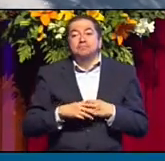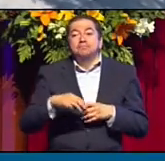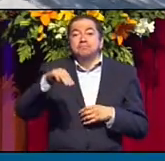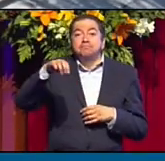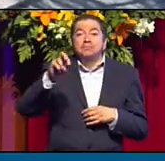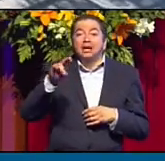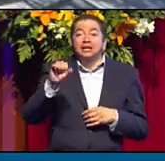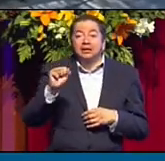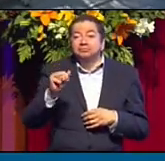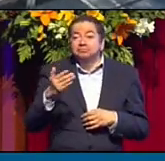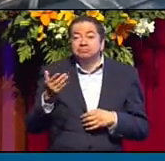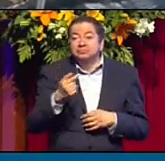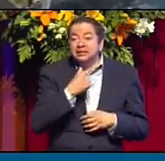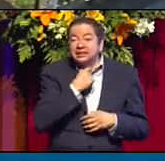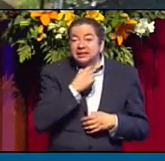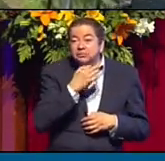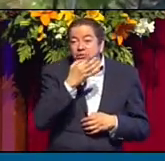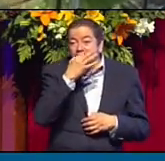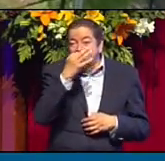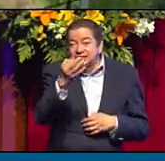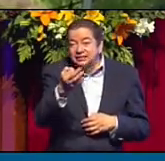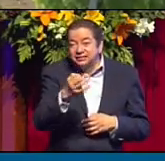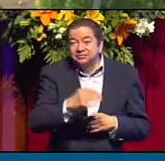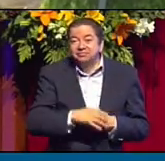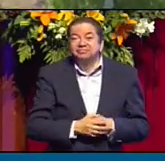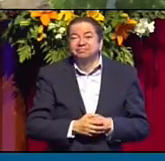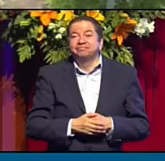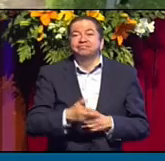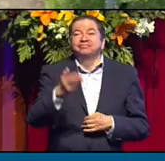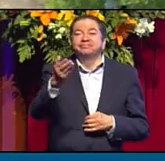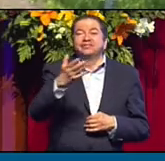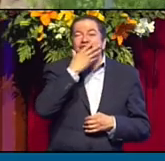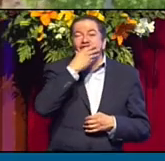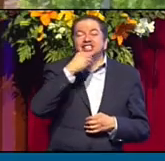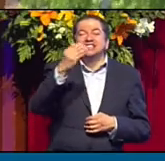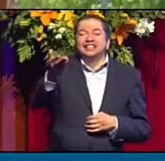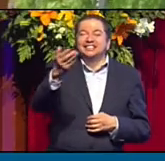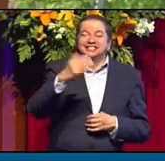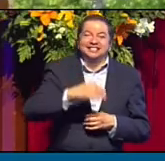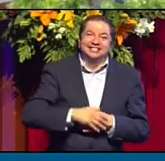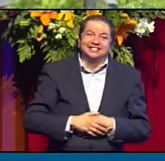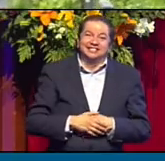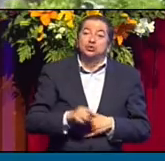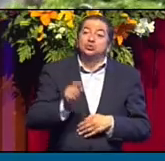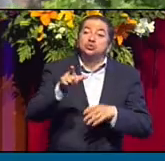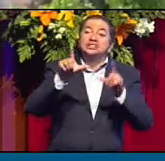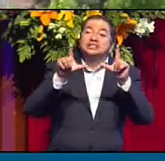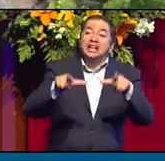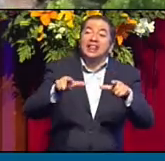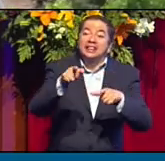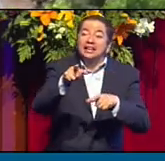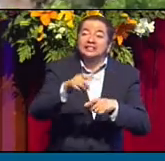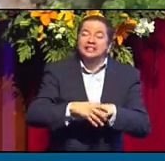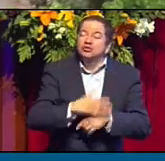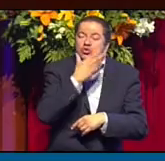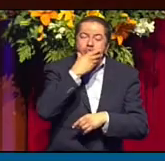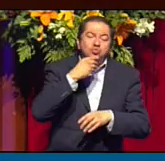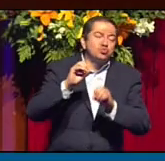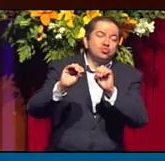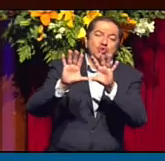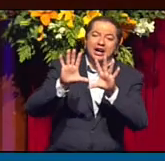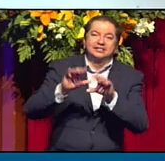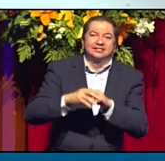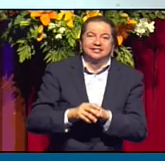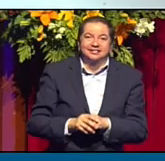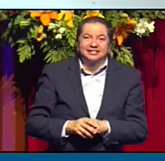María, ¿qué te puedo decir? Ahí estamos, linda. Sucede, quedó maravillosa.